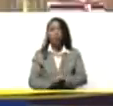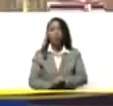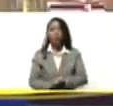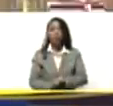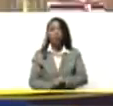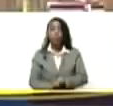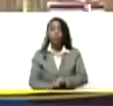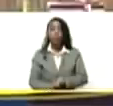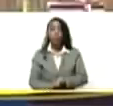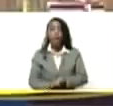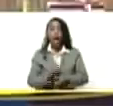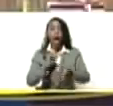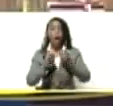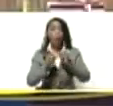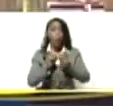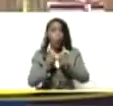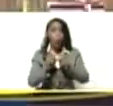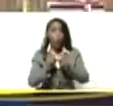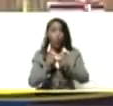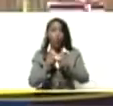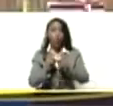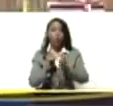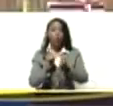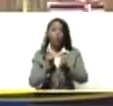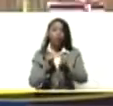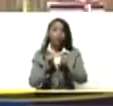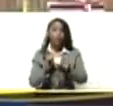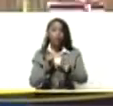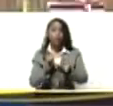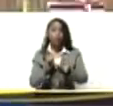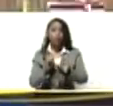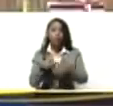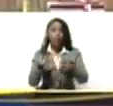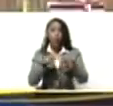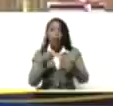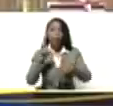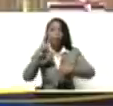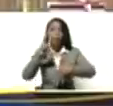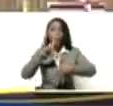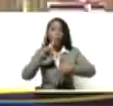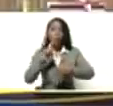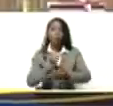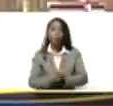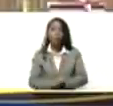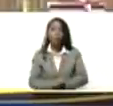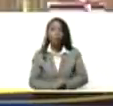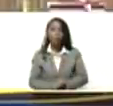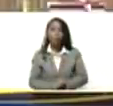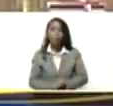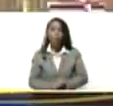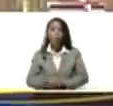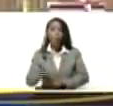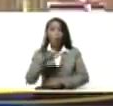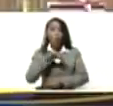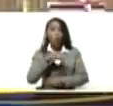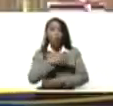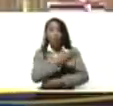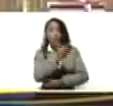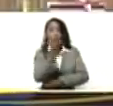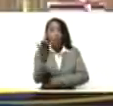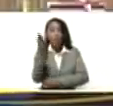casa a la familia a la abuela a la tía al padre le conviene al estudiante le conviene a todo el país